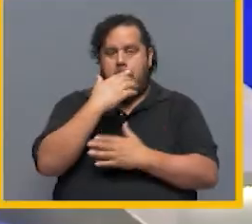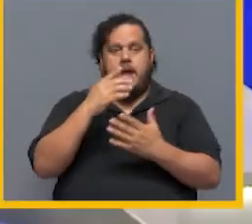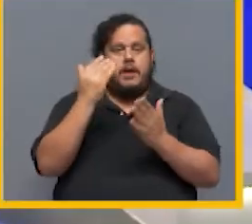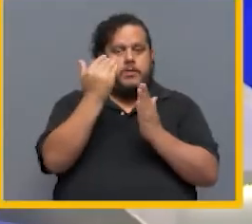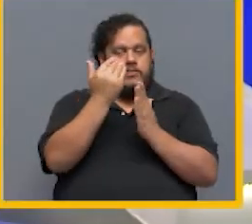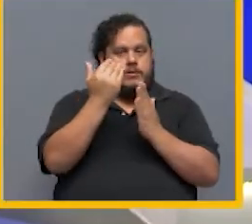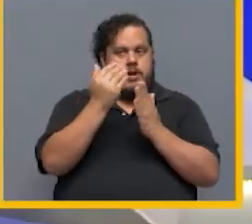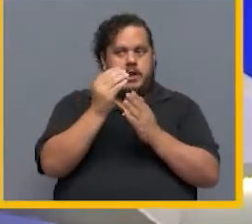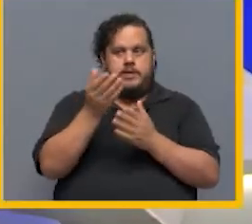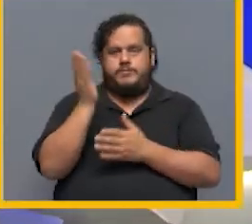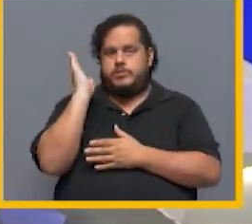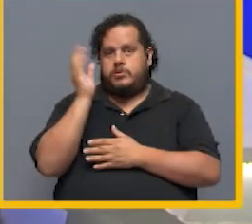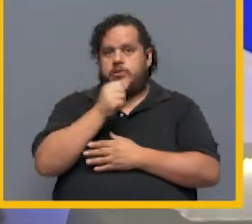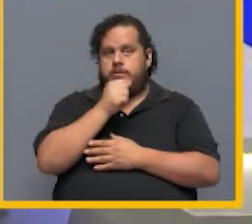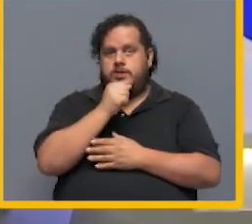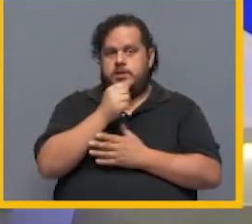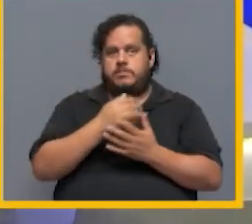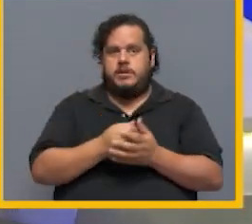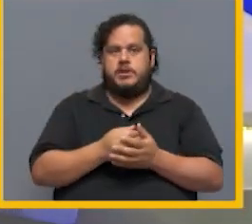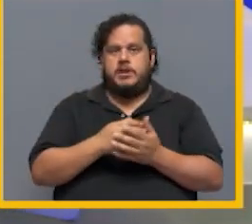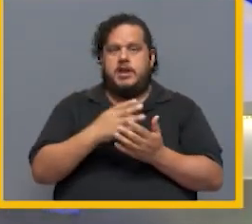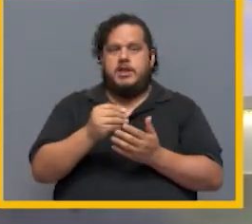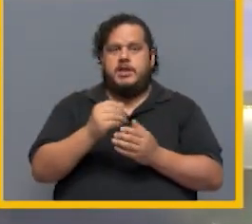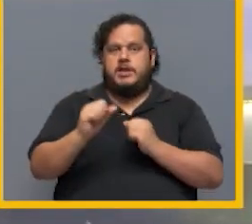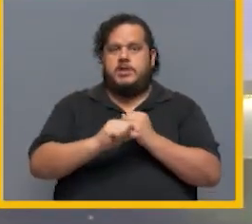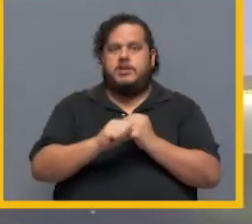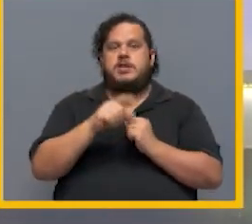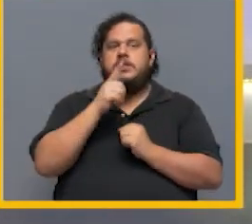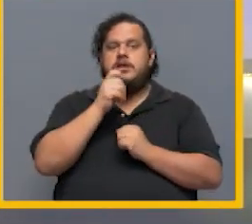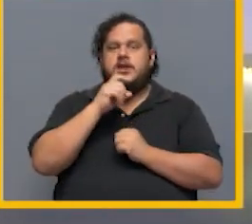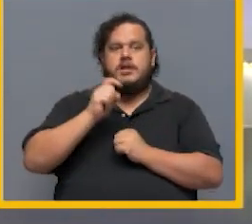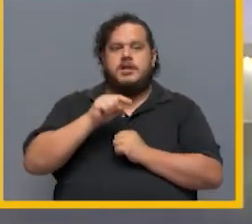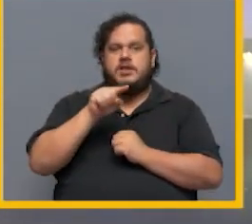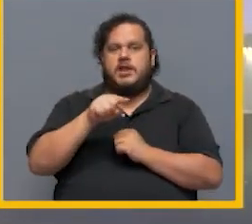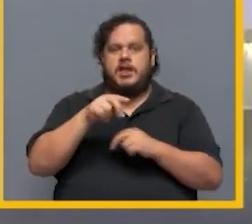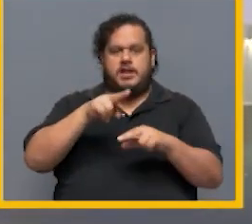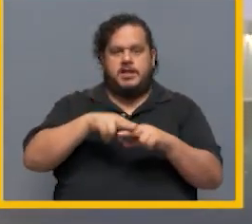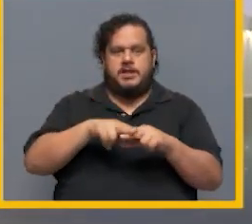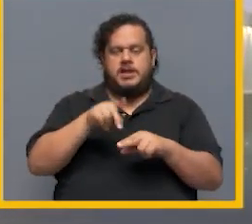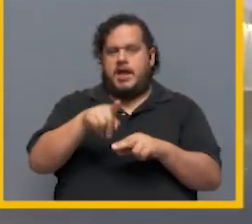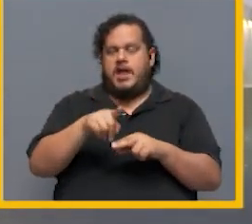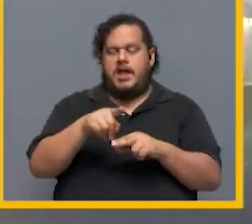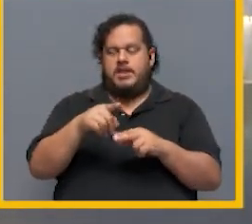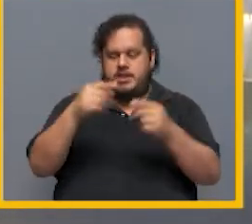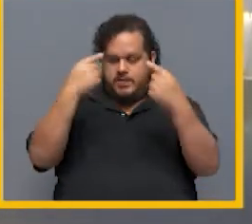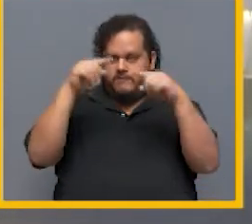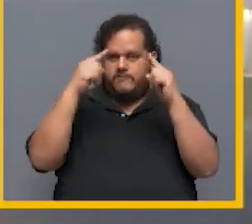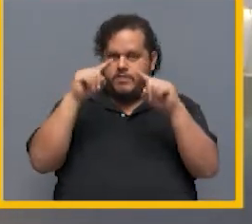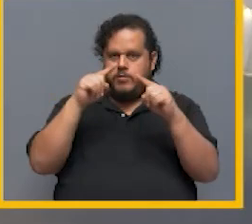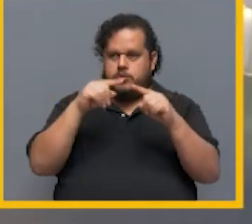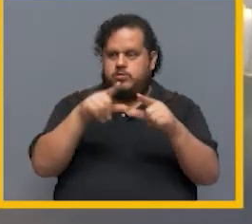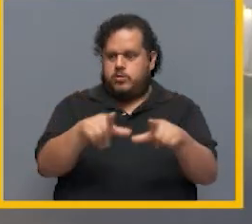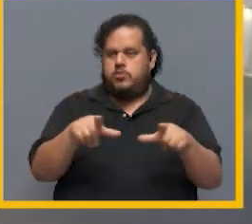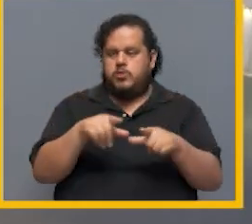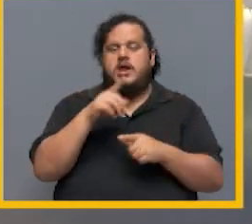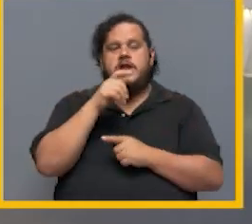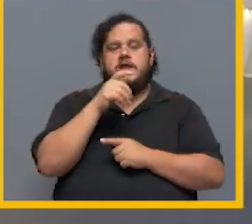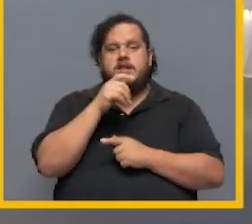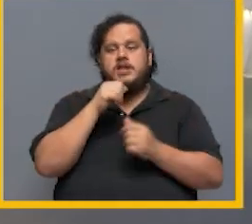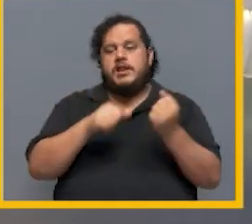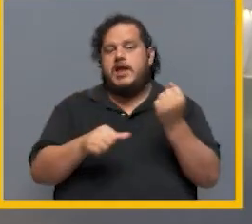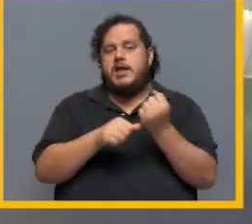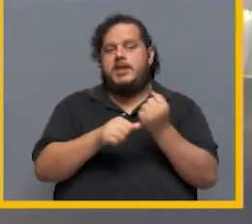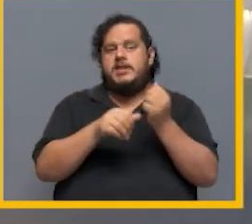oficial de Copa Oro y el anuncio de quién ocupa esa famosa silla, ese famoso puesto, quién será el